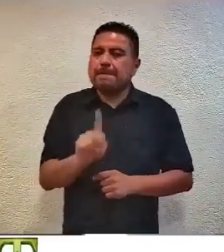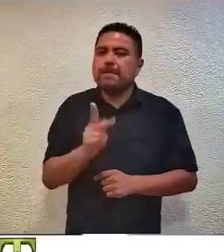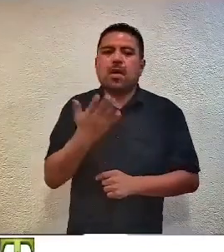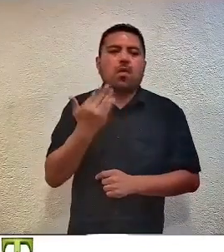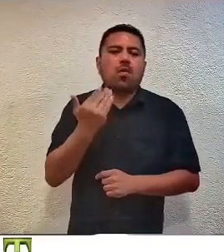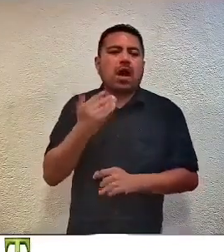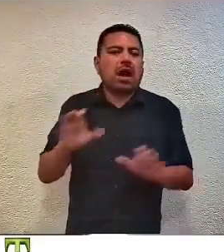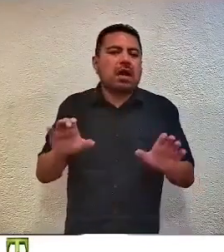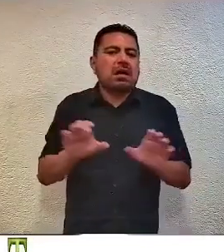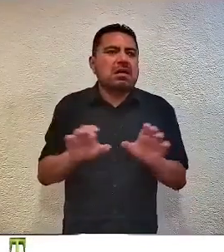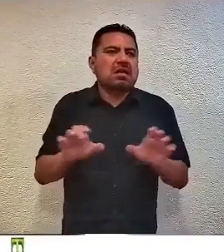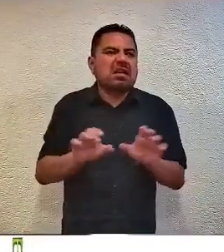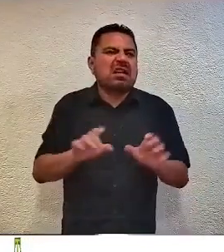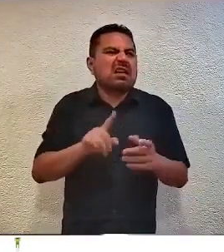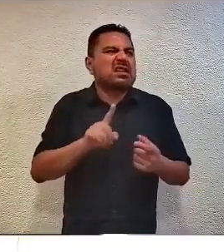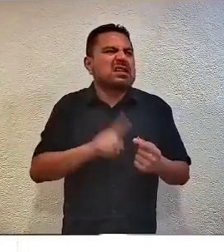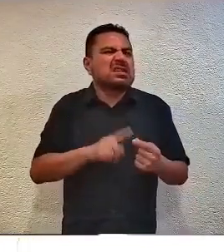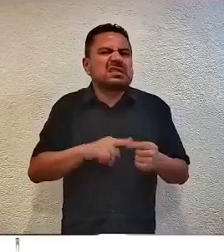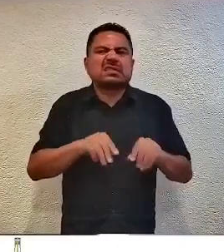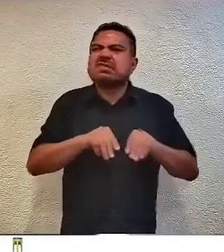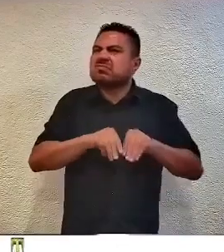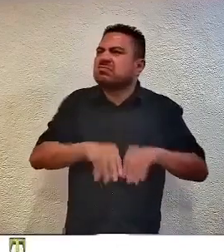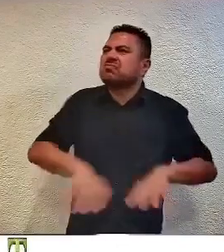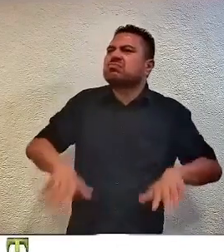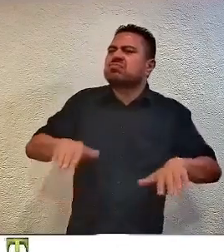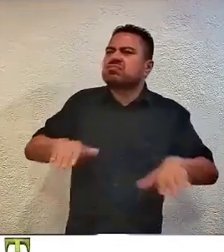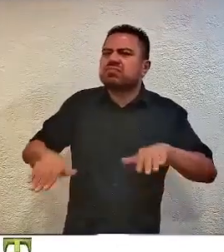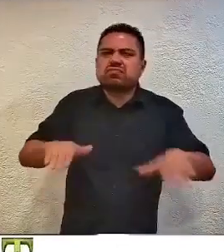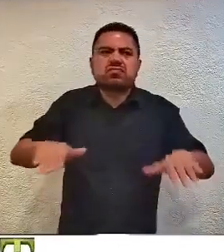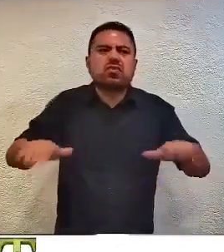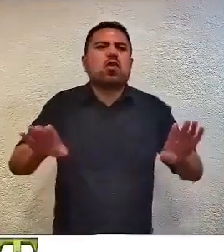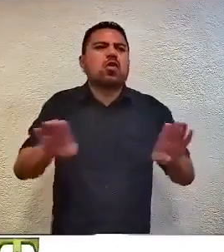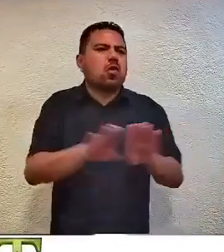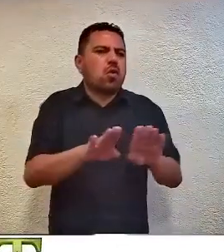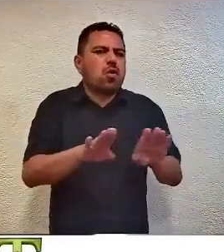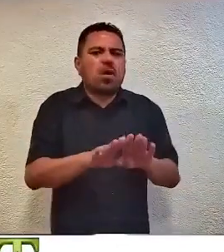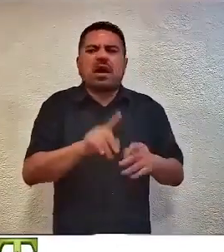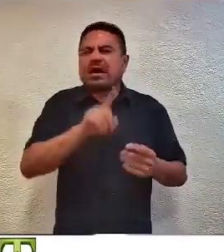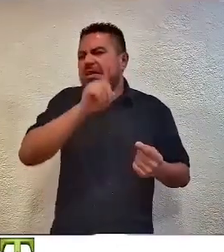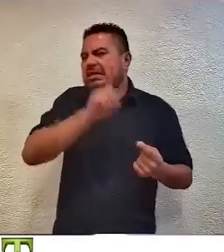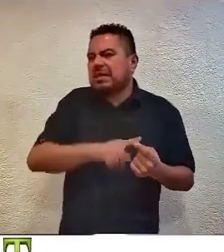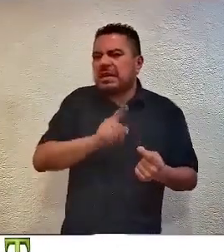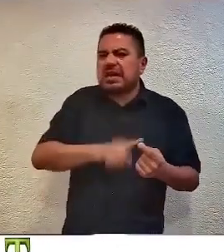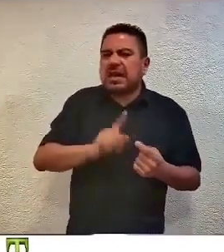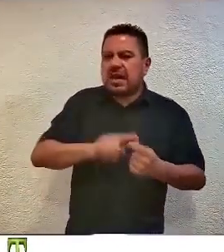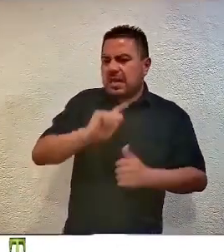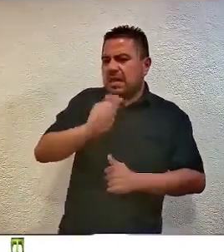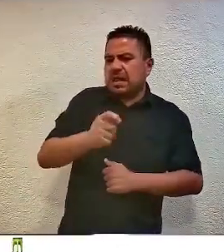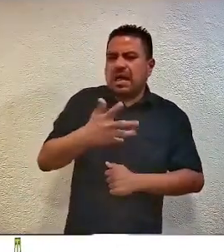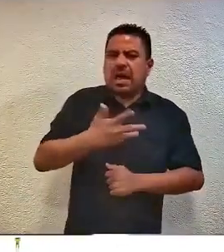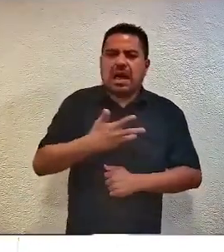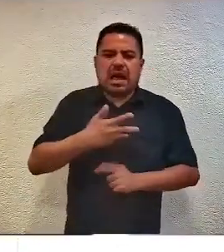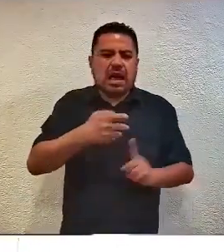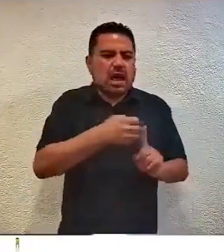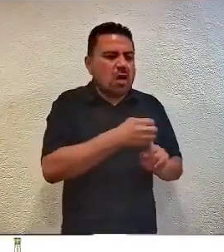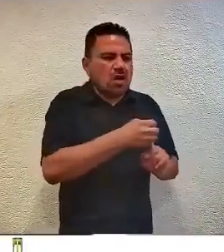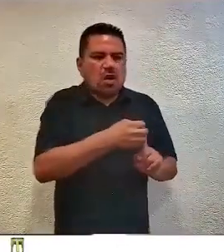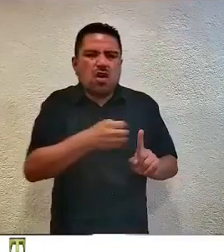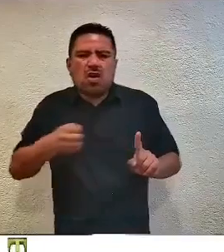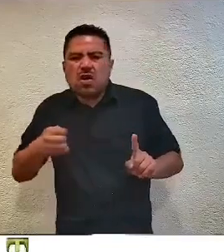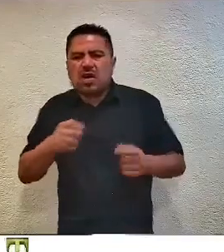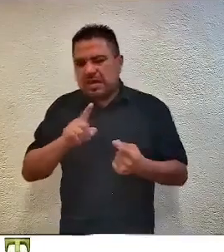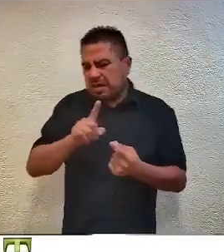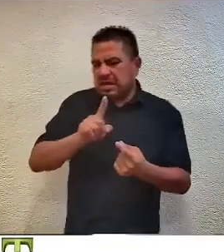existía constancias de quién había convocado, cómo se había convocado, quién había tenido la organización,